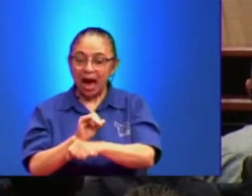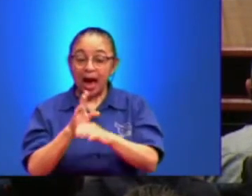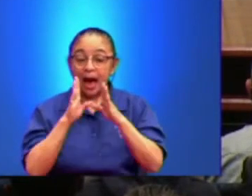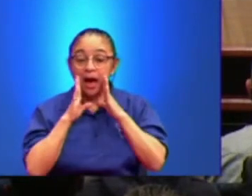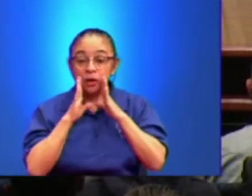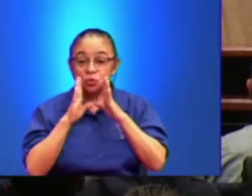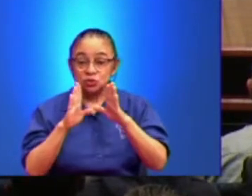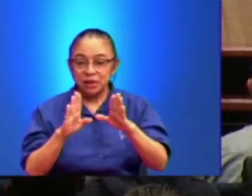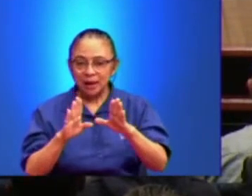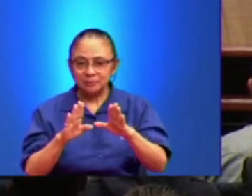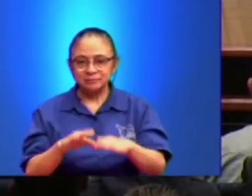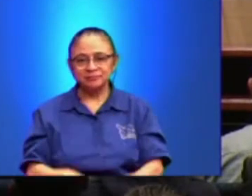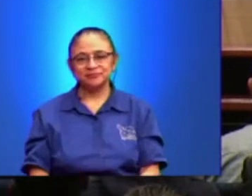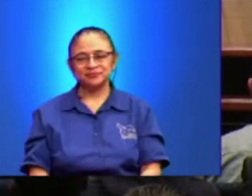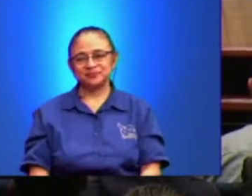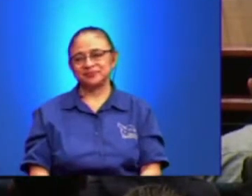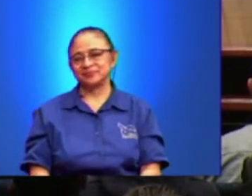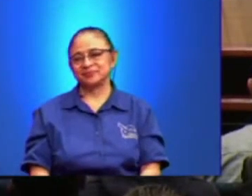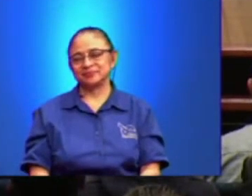aprender